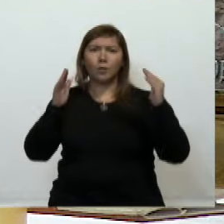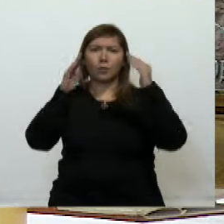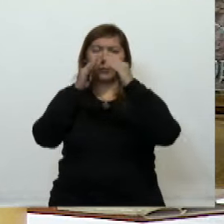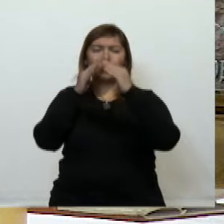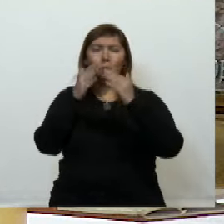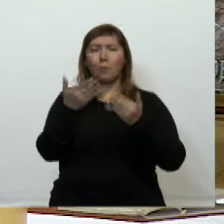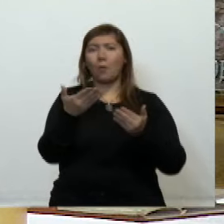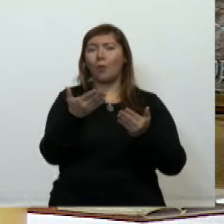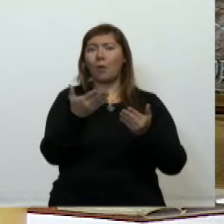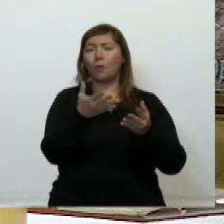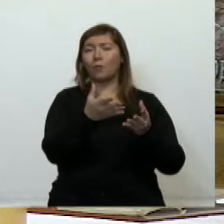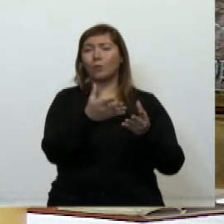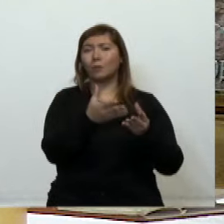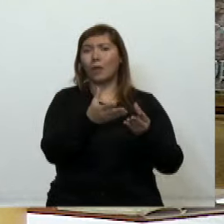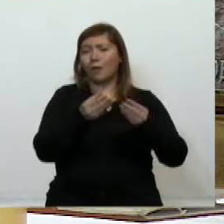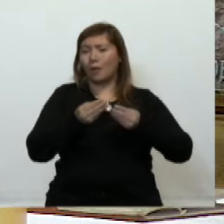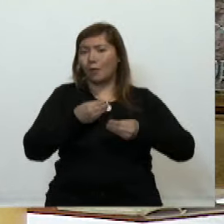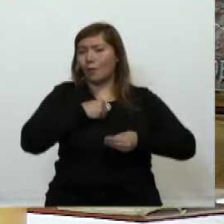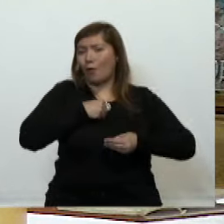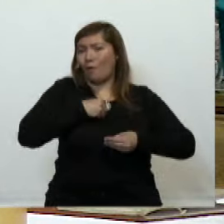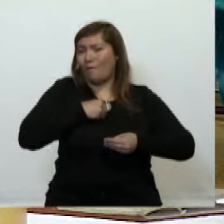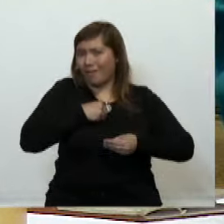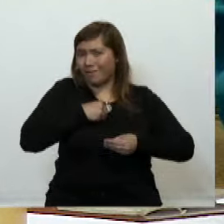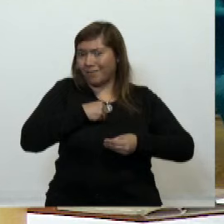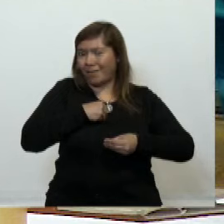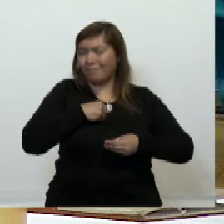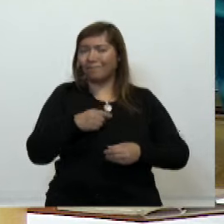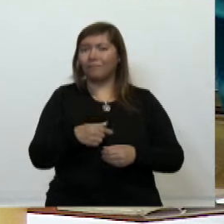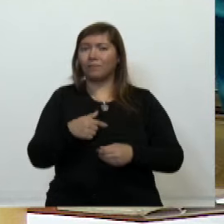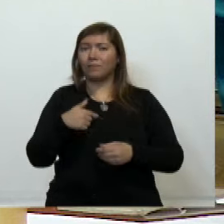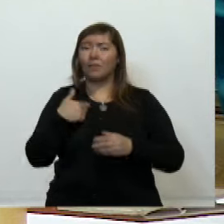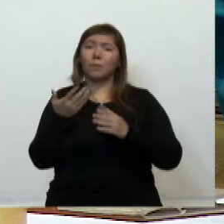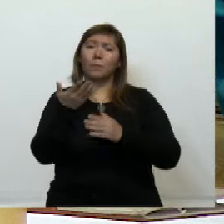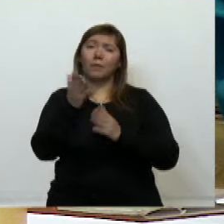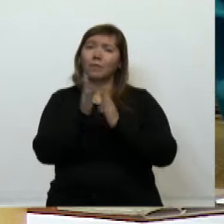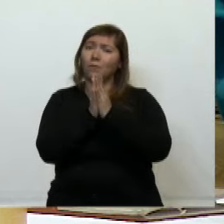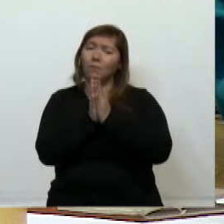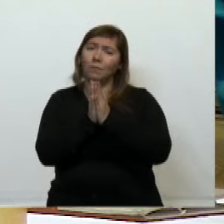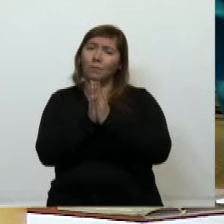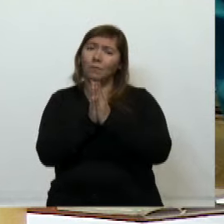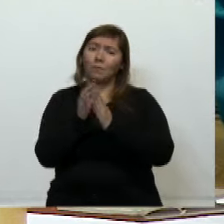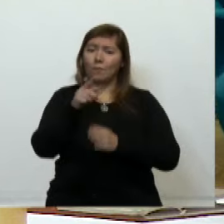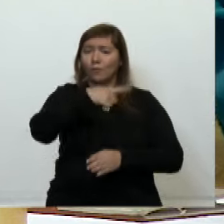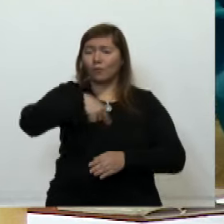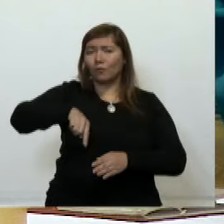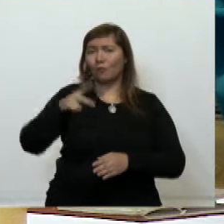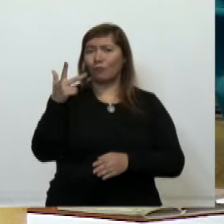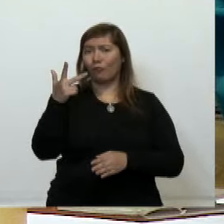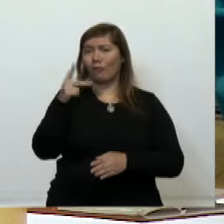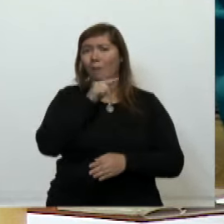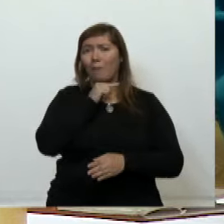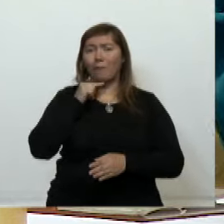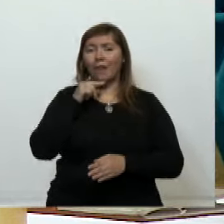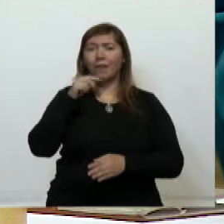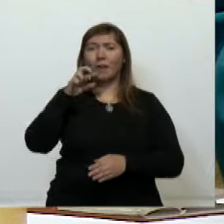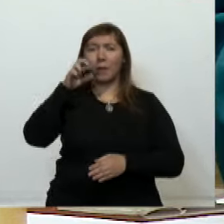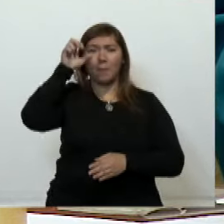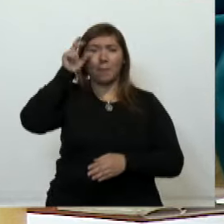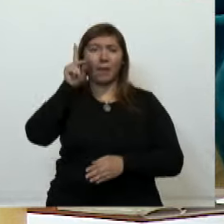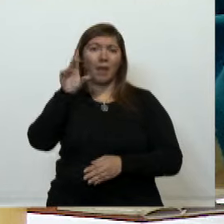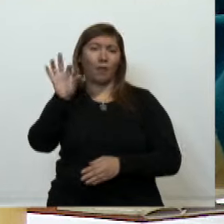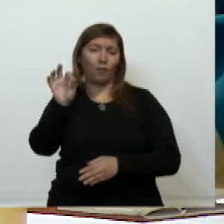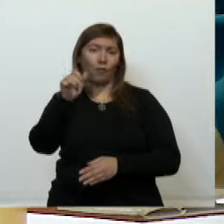todos ustedes que recen por nosotros tres, el Padre Pedro, el Padre Alejandro, que nos vamos a